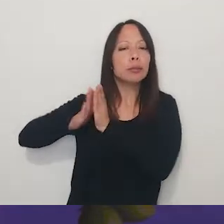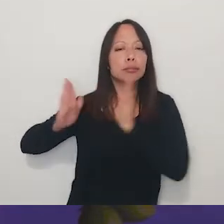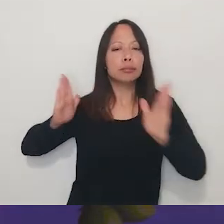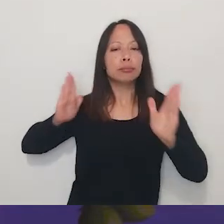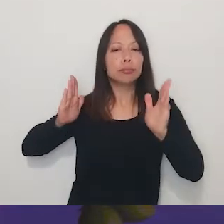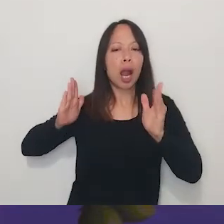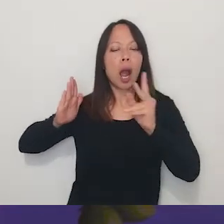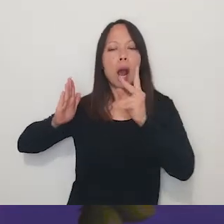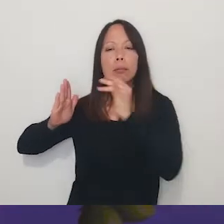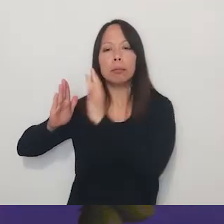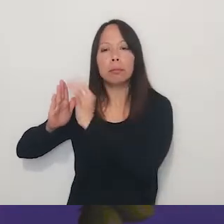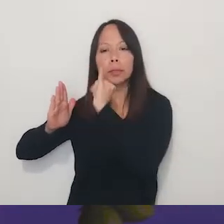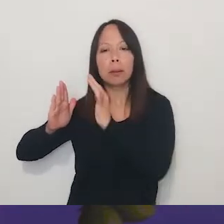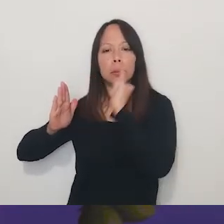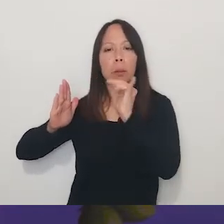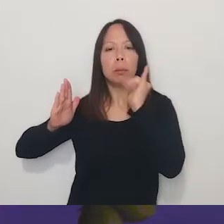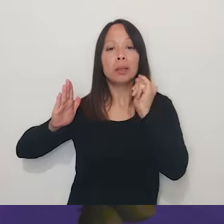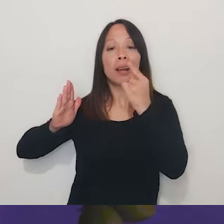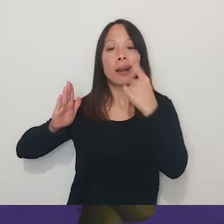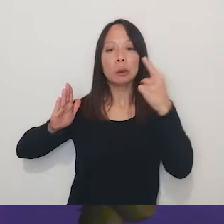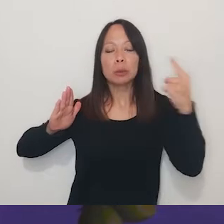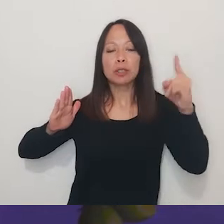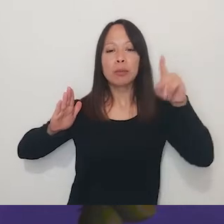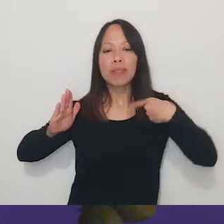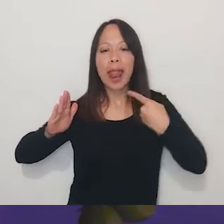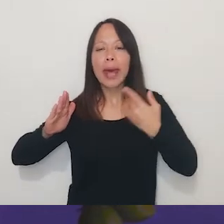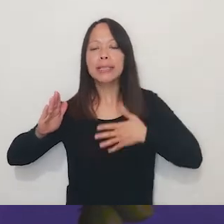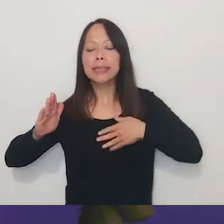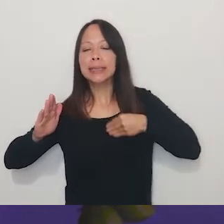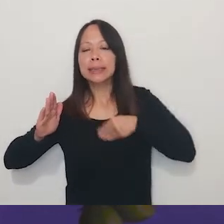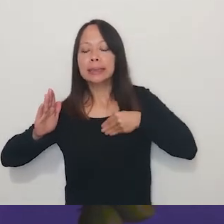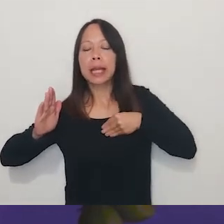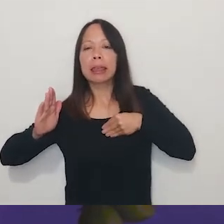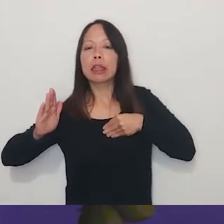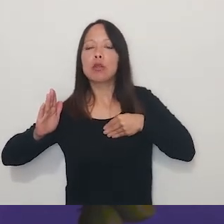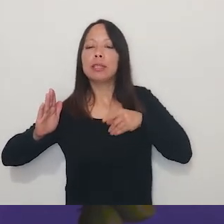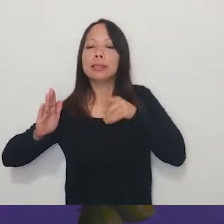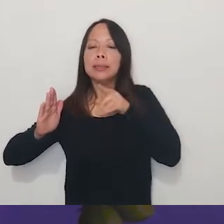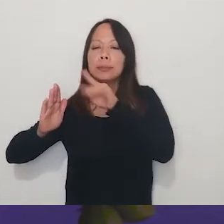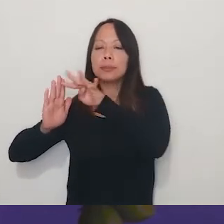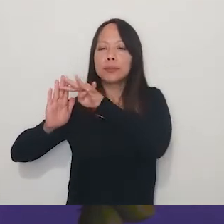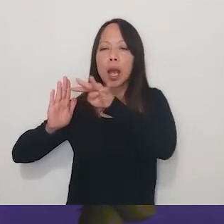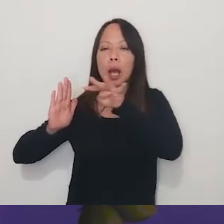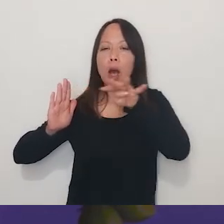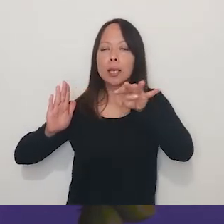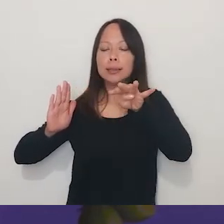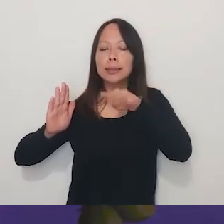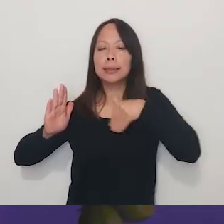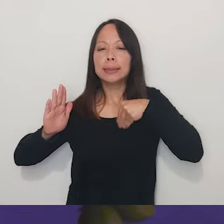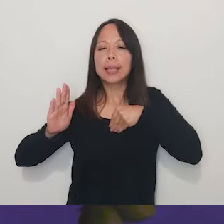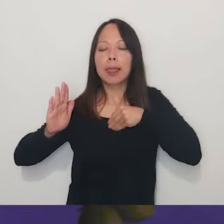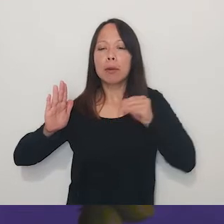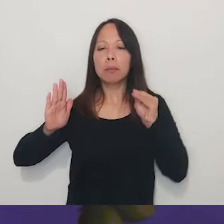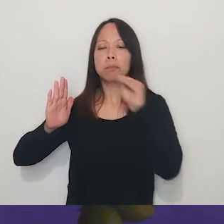se hace ese panel están identificados como causantes de ese síntoma. O sea, al panel uno va con un